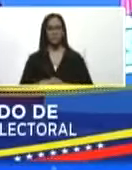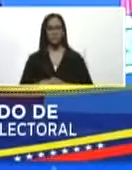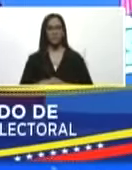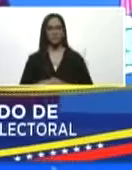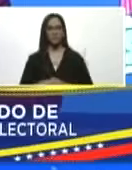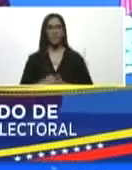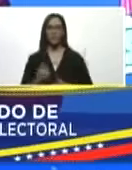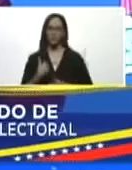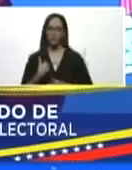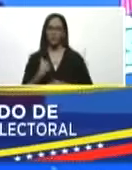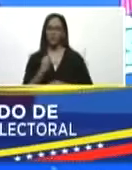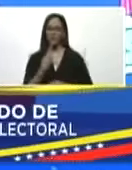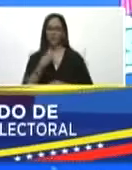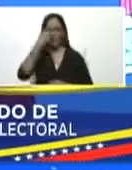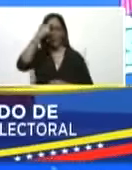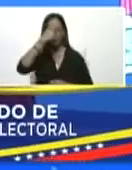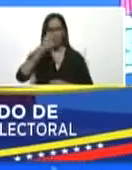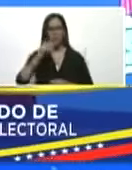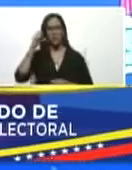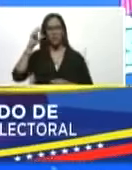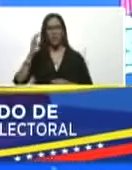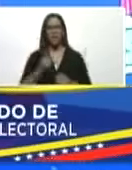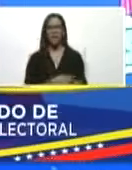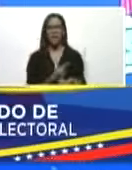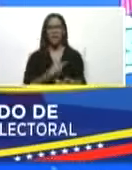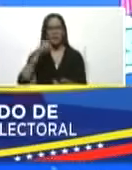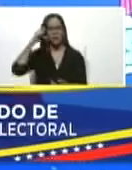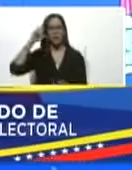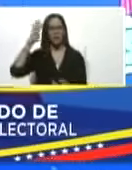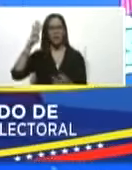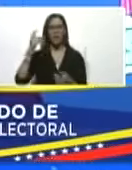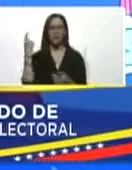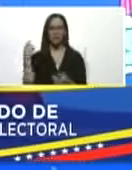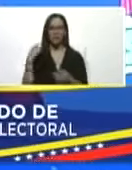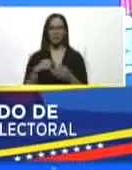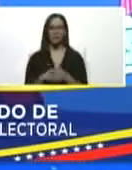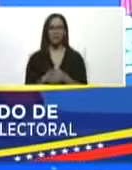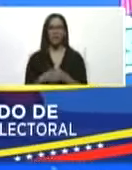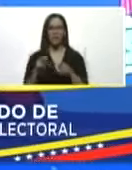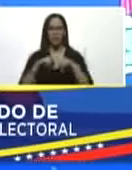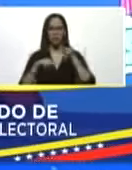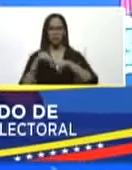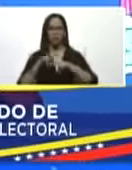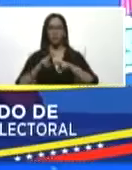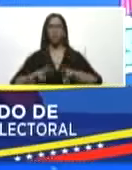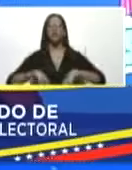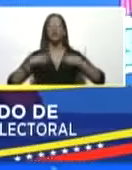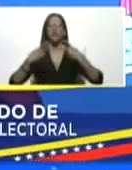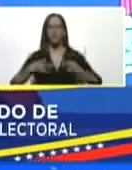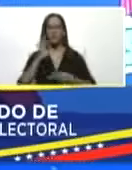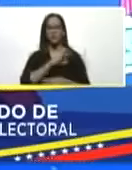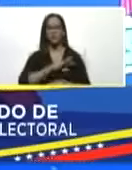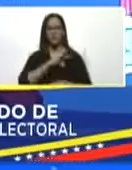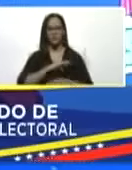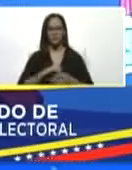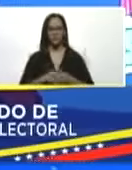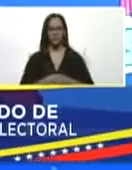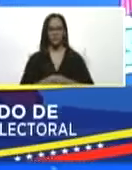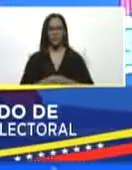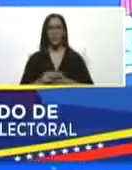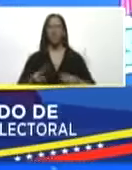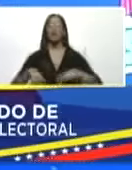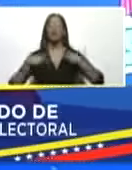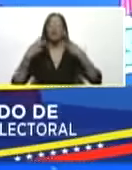Es lo que yo le dije al pueblo de Cristo, mis hermanos en Cristo ayer, la construcción de una nueva civilización. De una